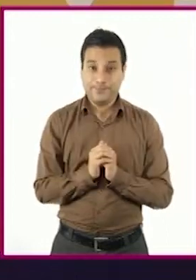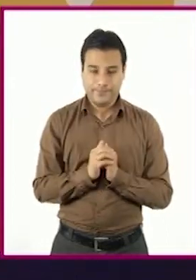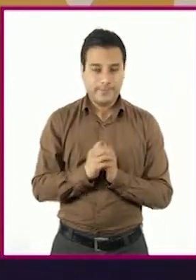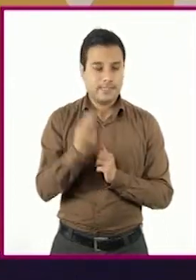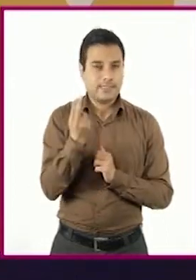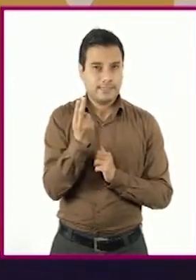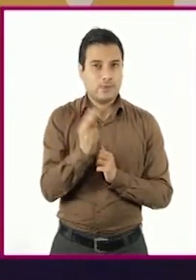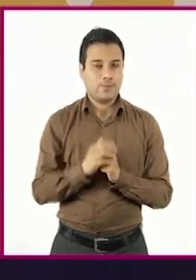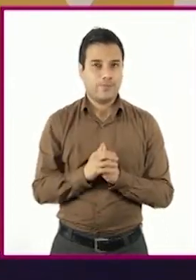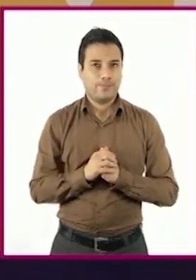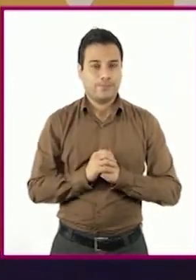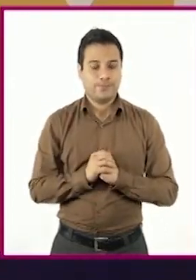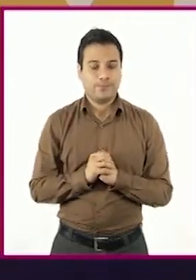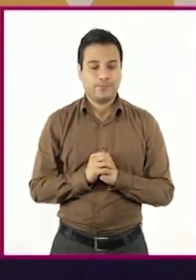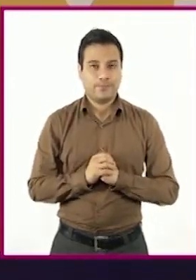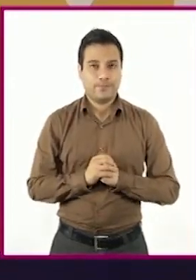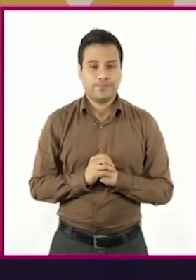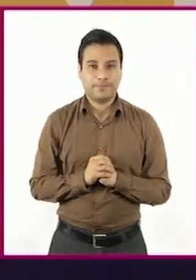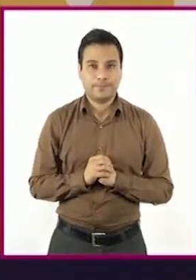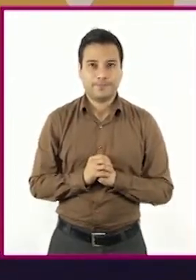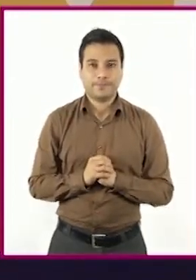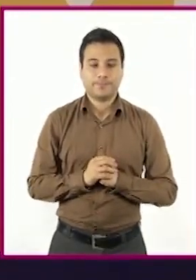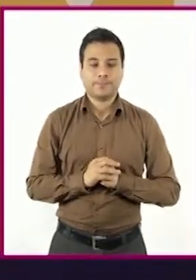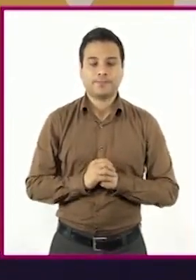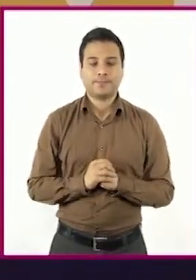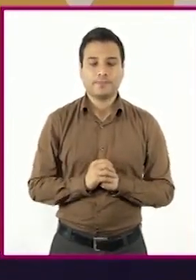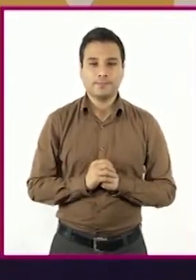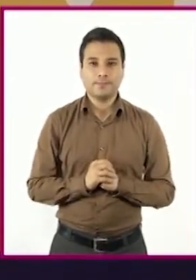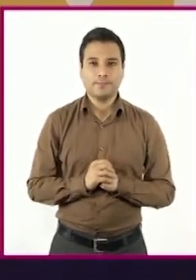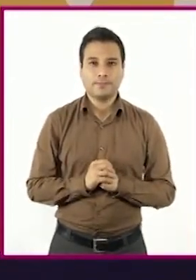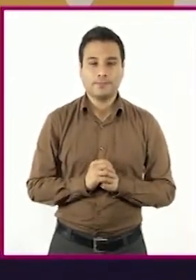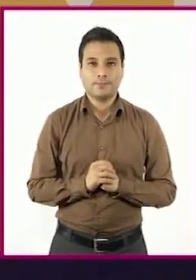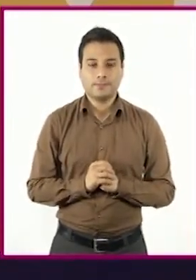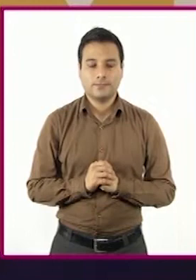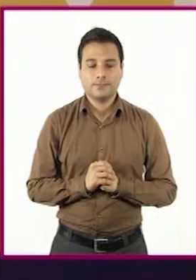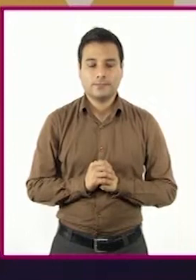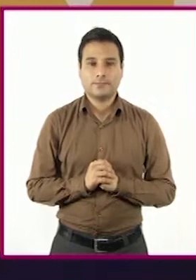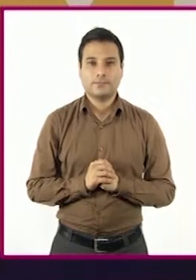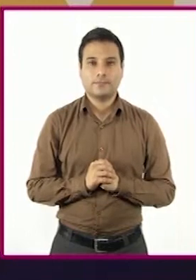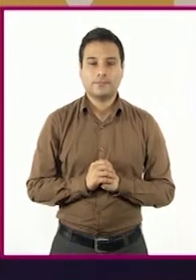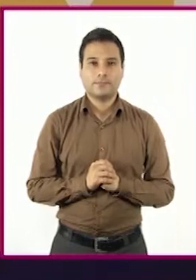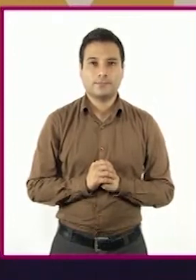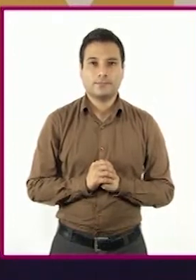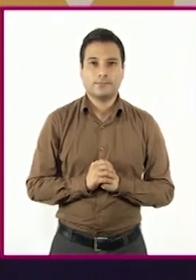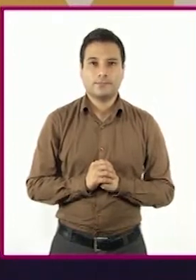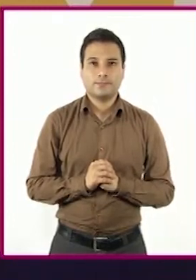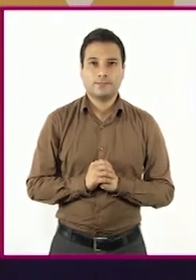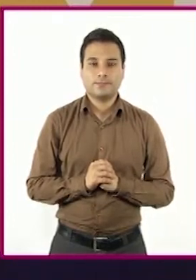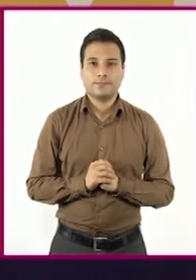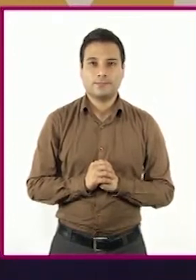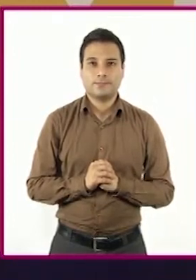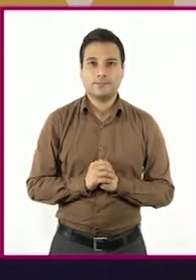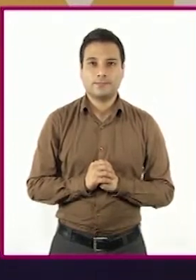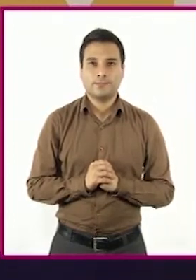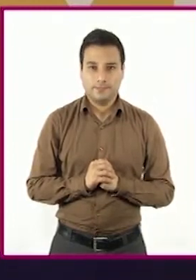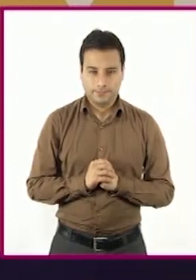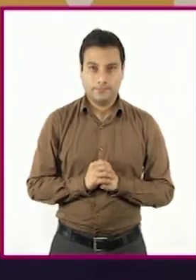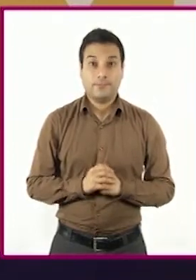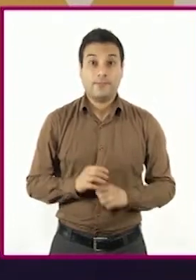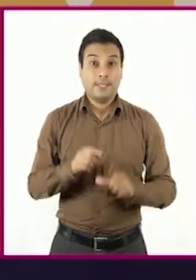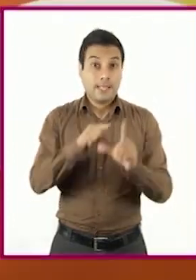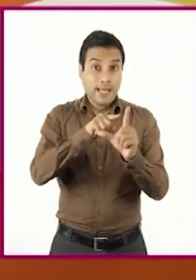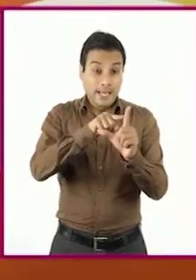de datos le corresponde el área que abarcan los 360 grados. El ángulo central de